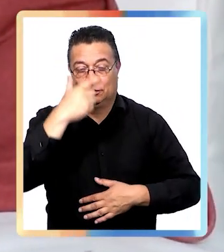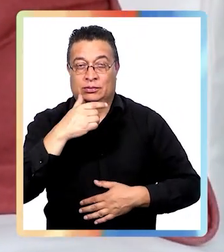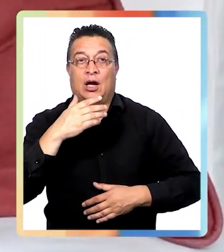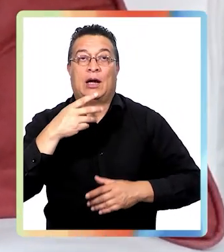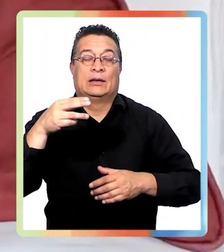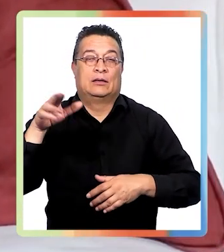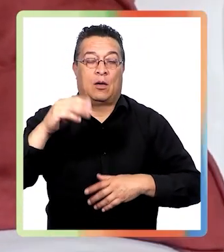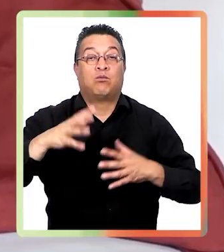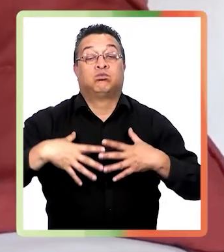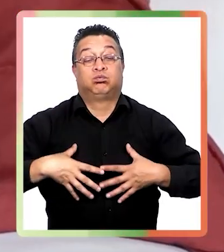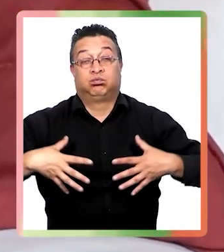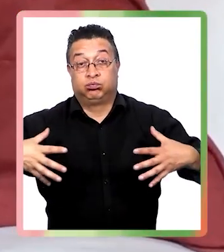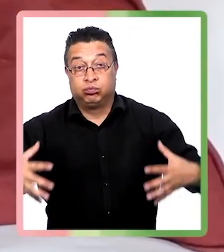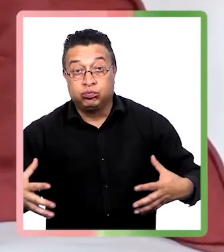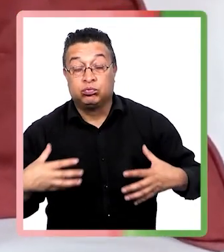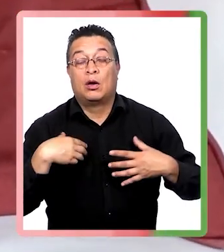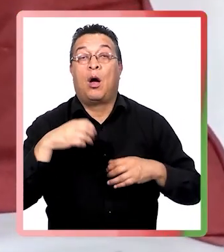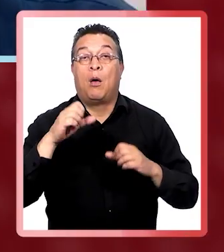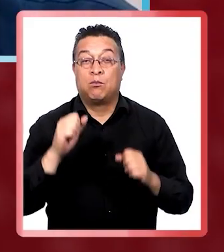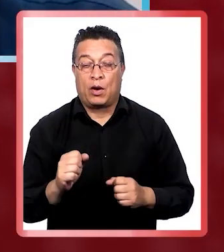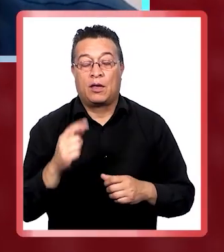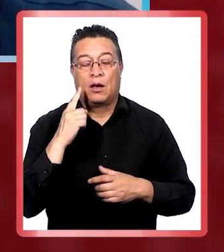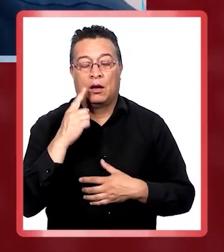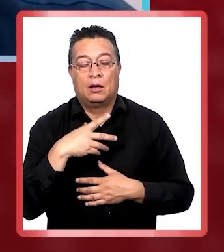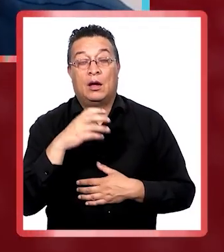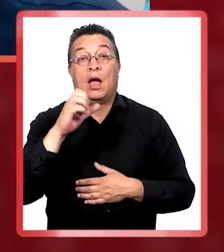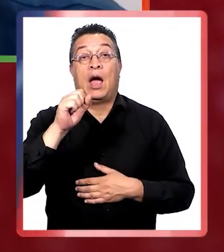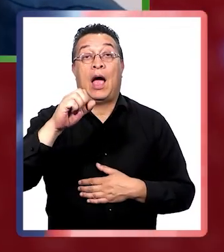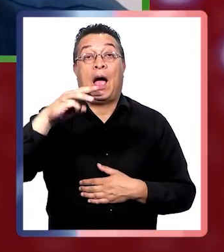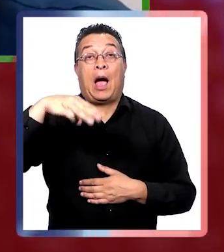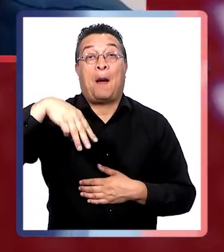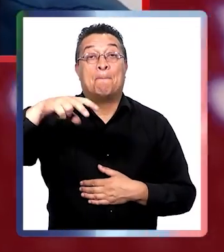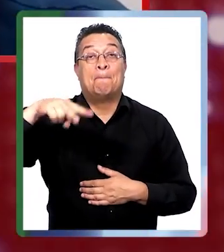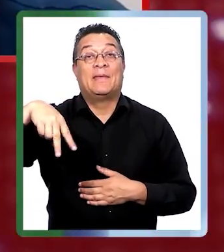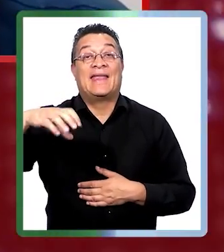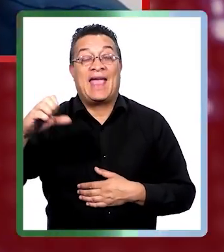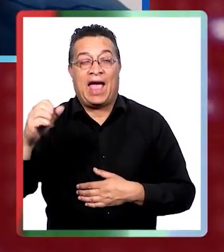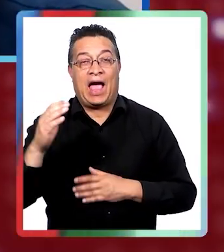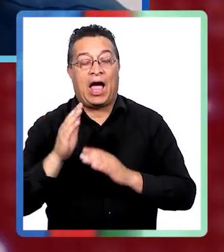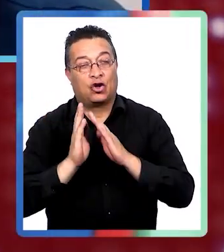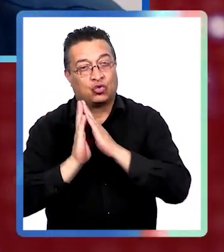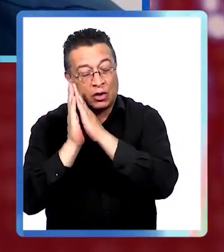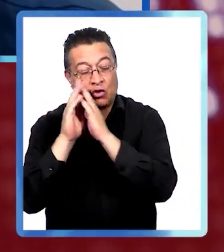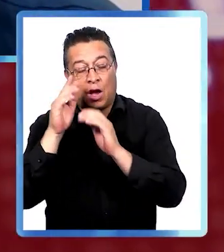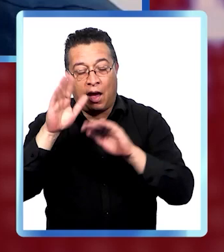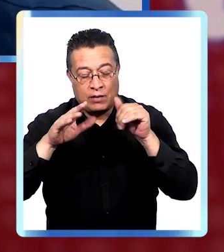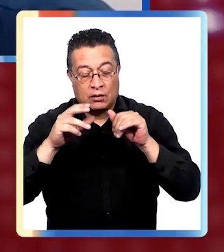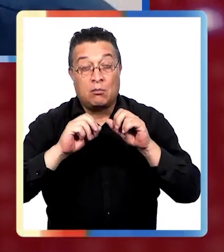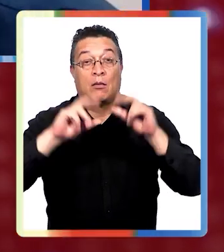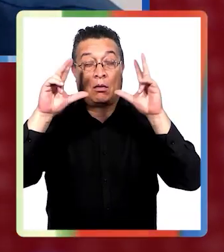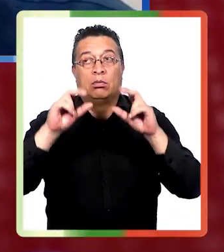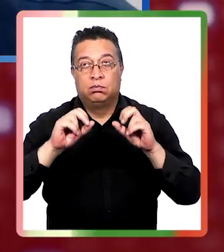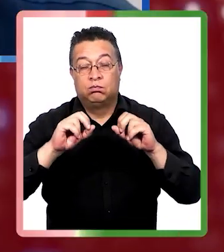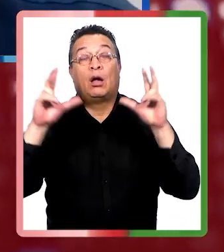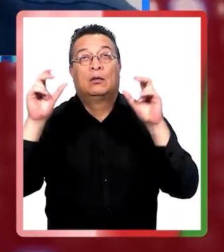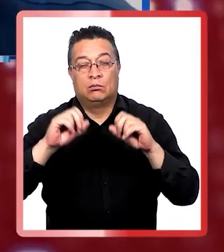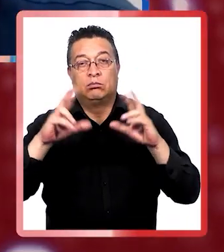sobre todo como la obesidad, pueden tener apneas del sueño y la apnea del sueño genera micro